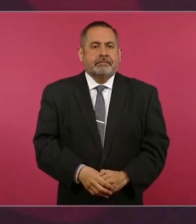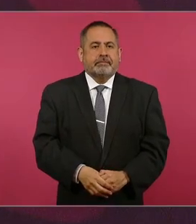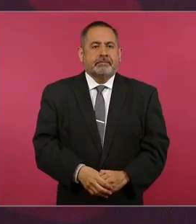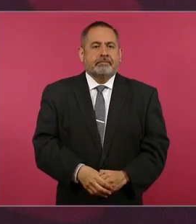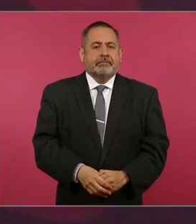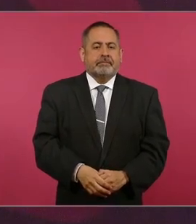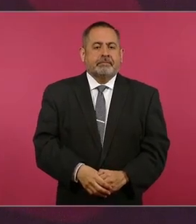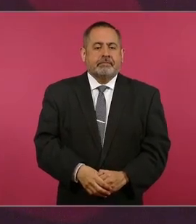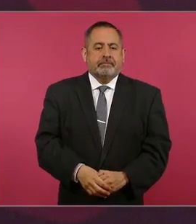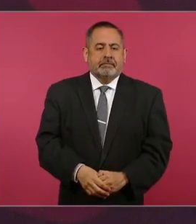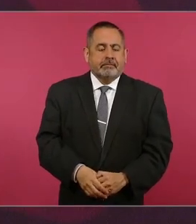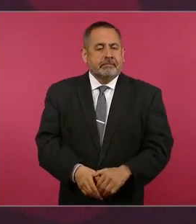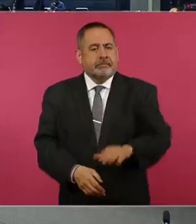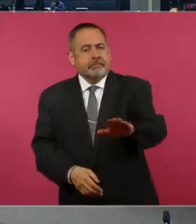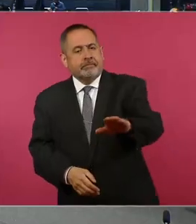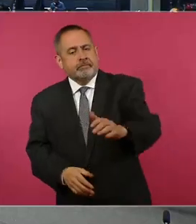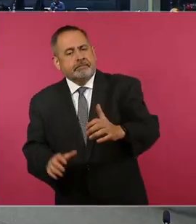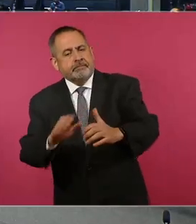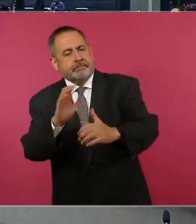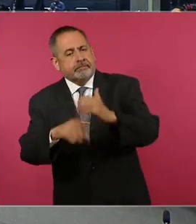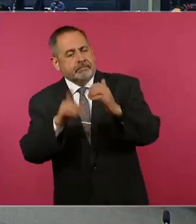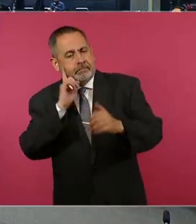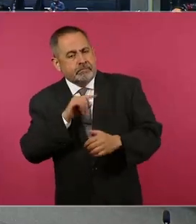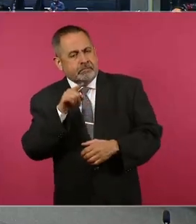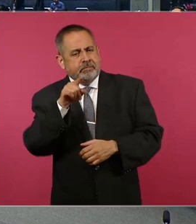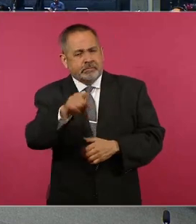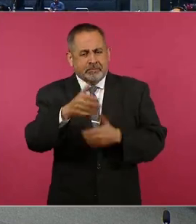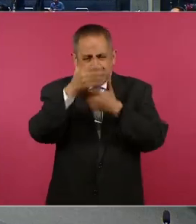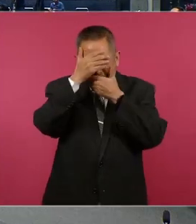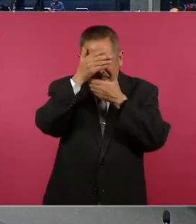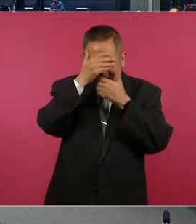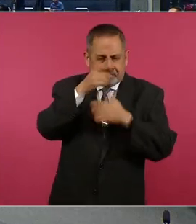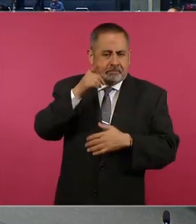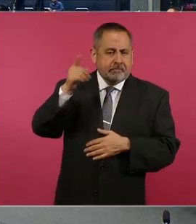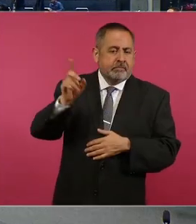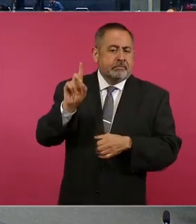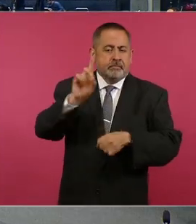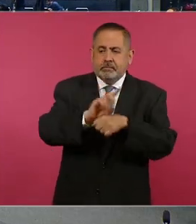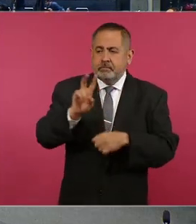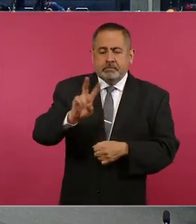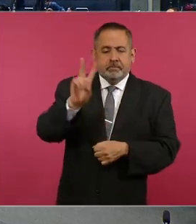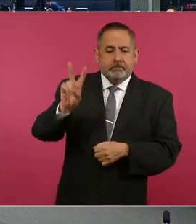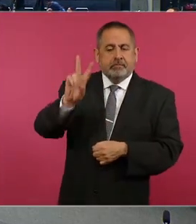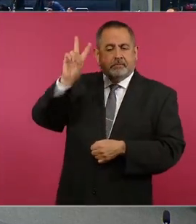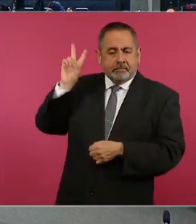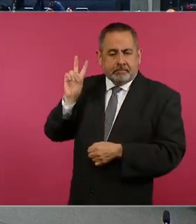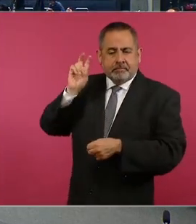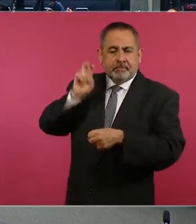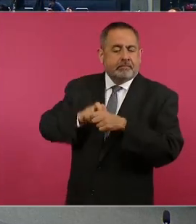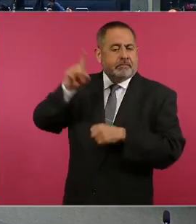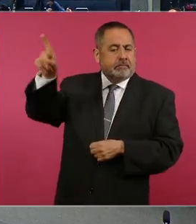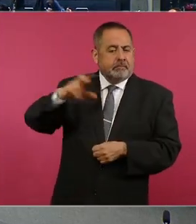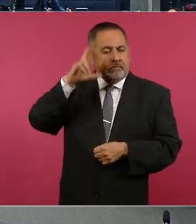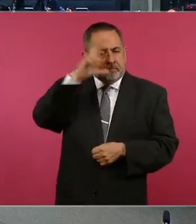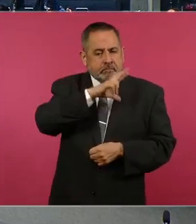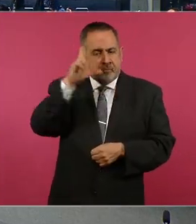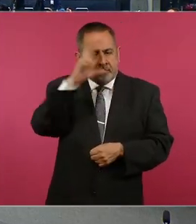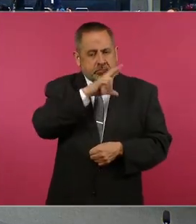y justo presidente para terminar sobre este ataque terrorista del día del día viernes en las afueras de Moscú en este